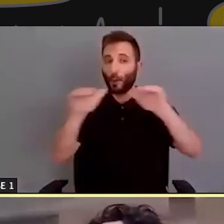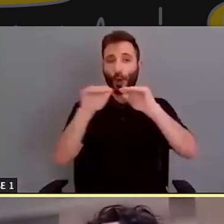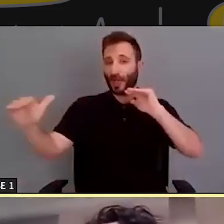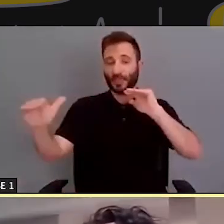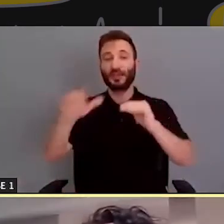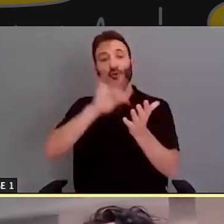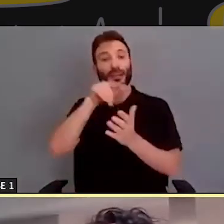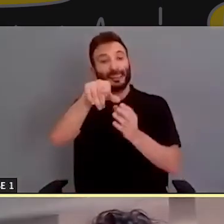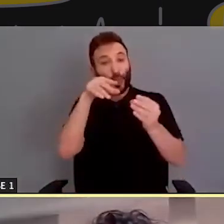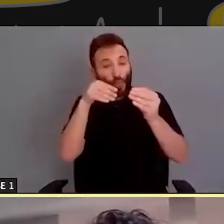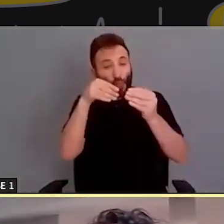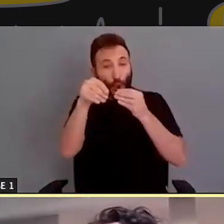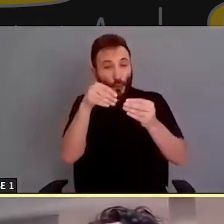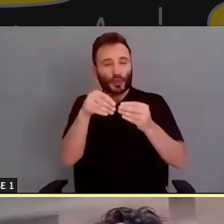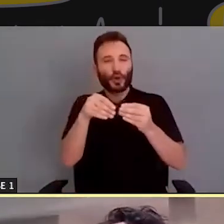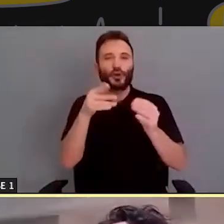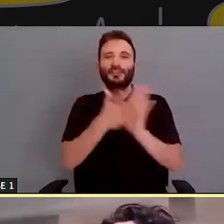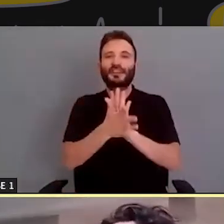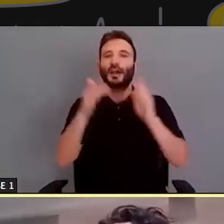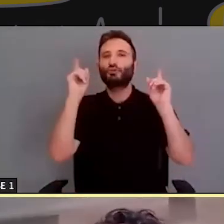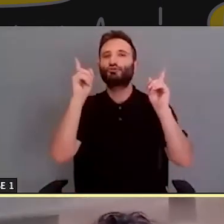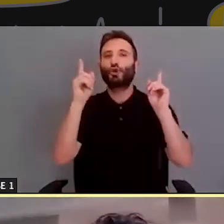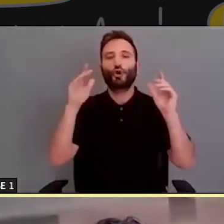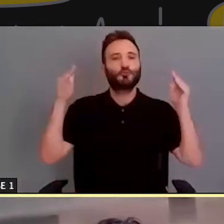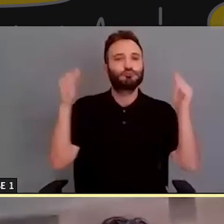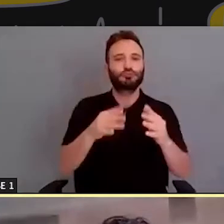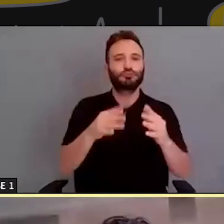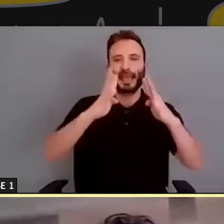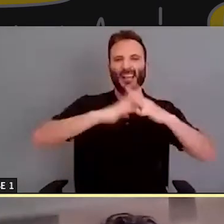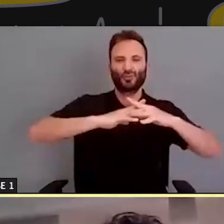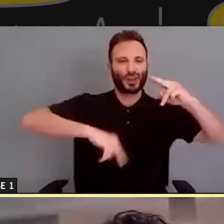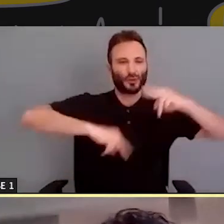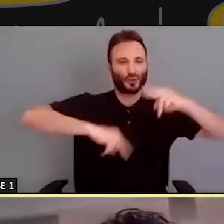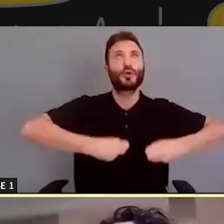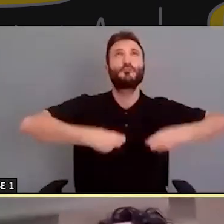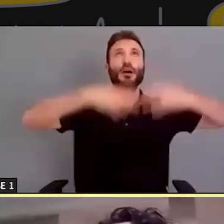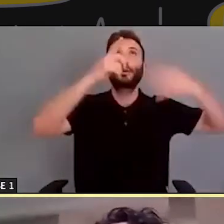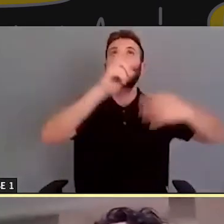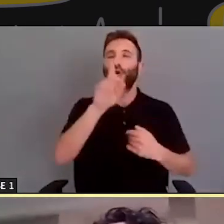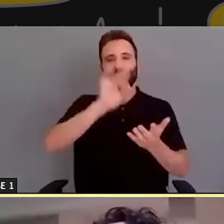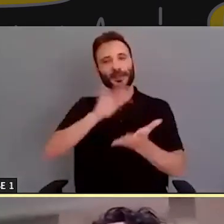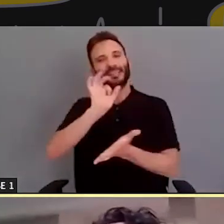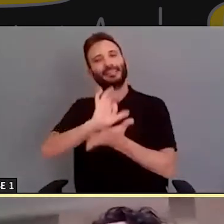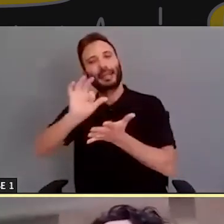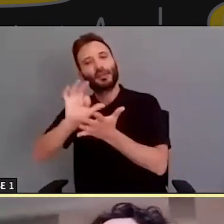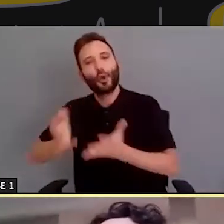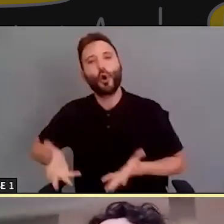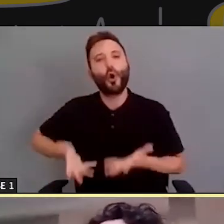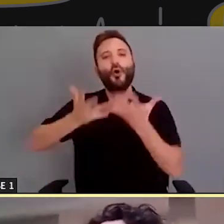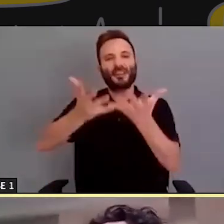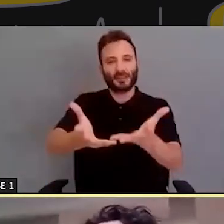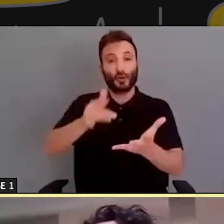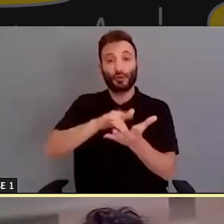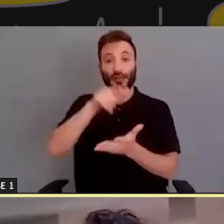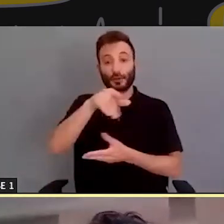que no solo se centra en las infraestructuras, sino que sobre todo se centra en la prestación del servicio, ¿no? Y puede ser aplicado